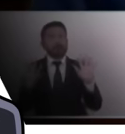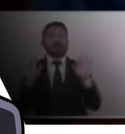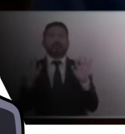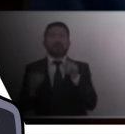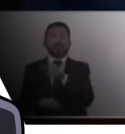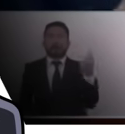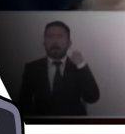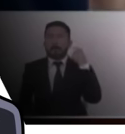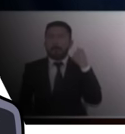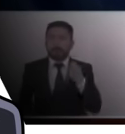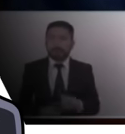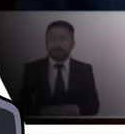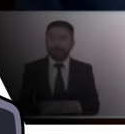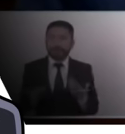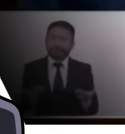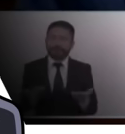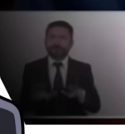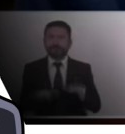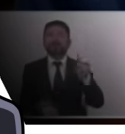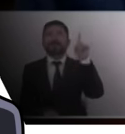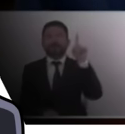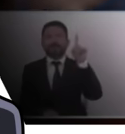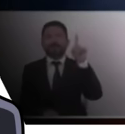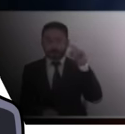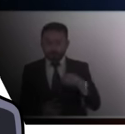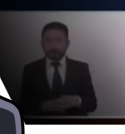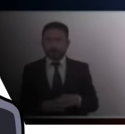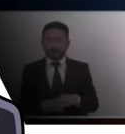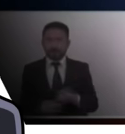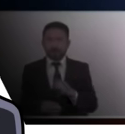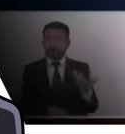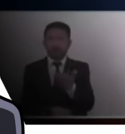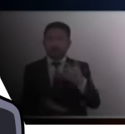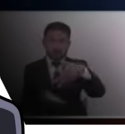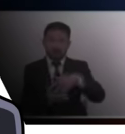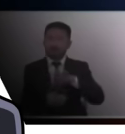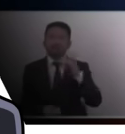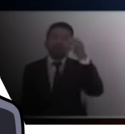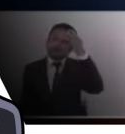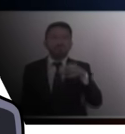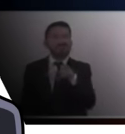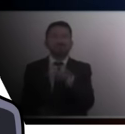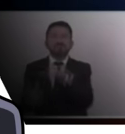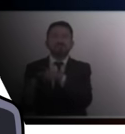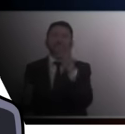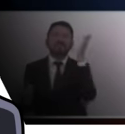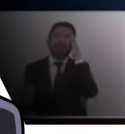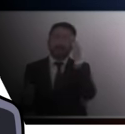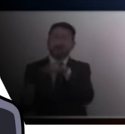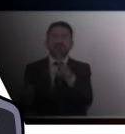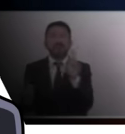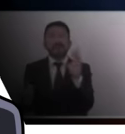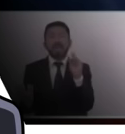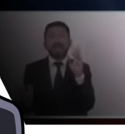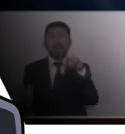ciego que el que no quiere ver. Lo que pasa, y gracias a Dios, presidente, es que ya no les cree la población. Cuando ellos hablan